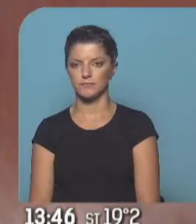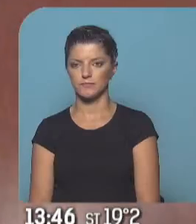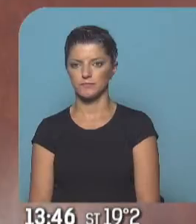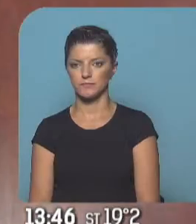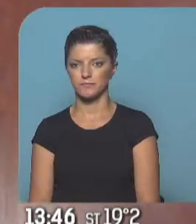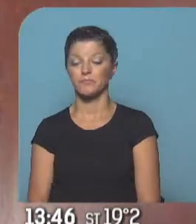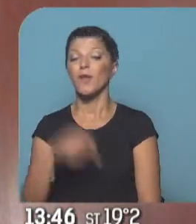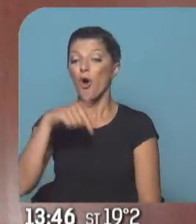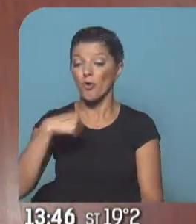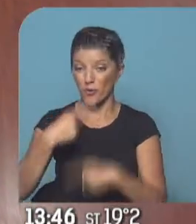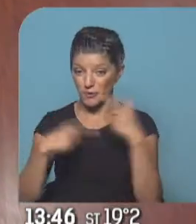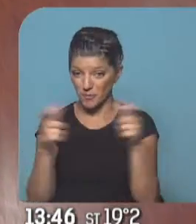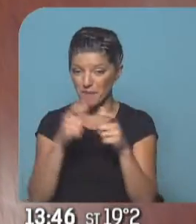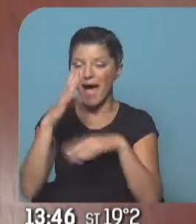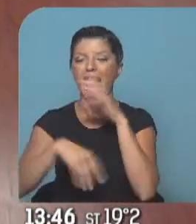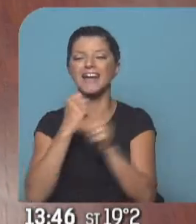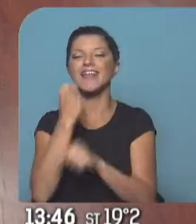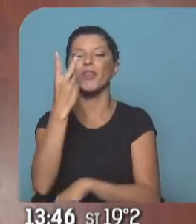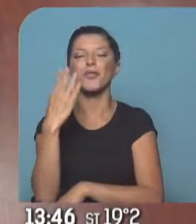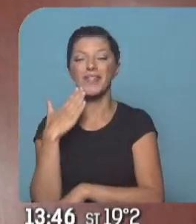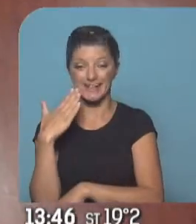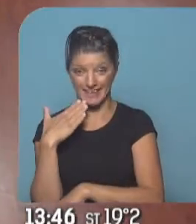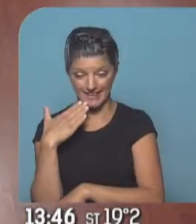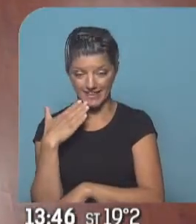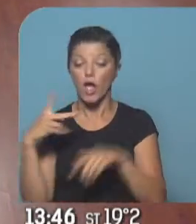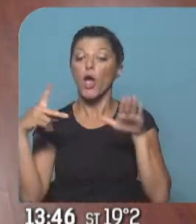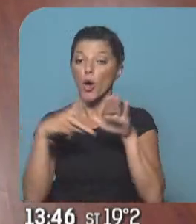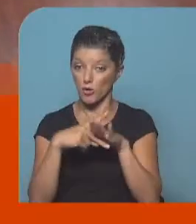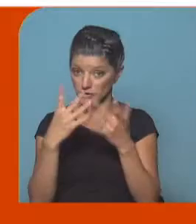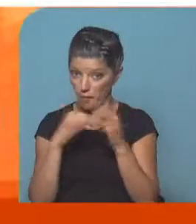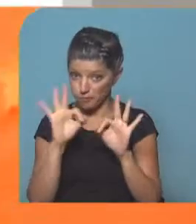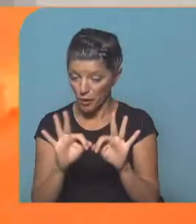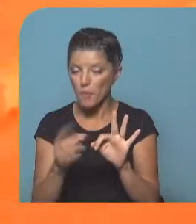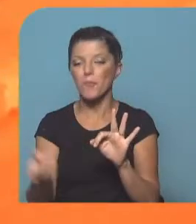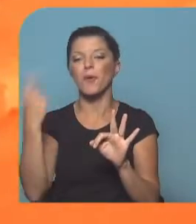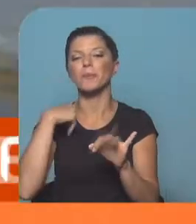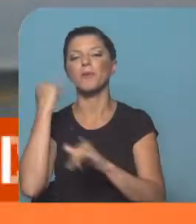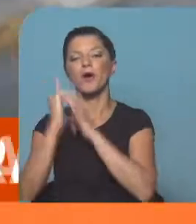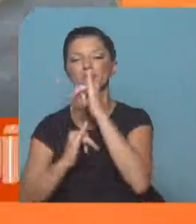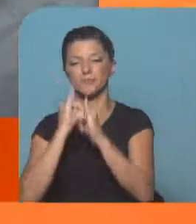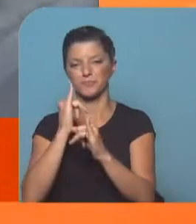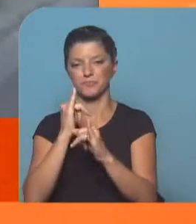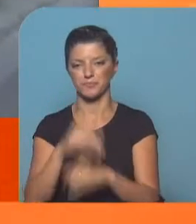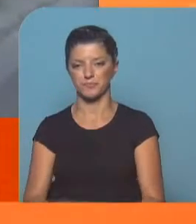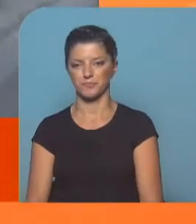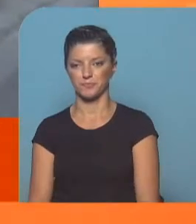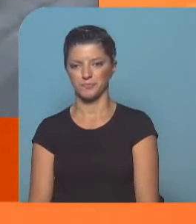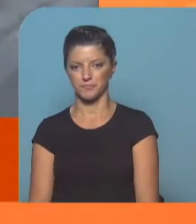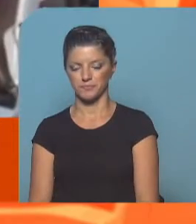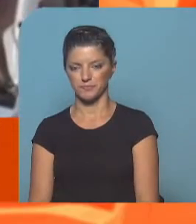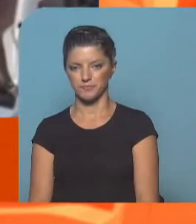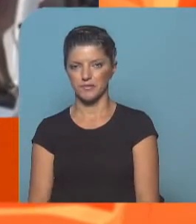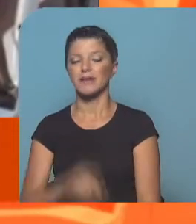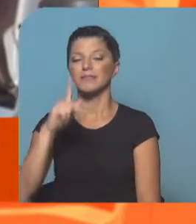Estamos hasta las 14 con mucha más información, y cuando volvamos, luego de la pausa, en instantes... Conflicto